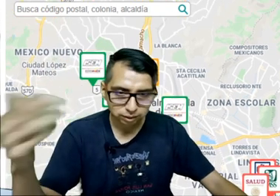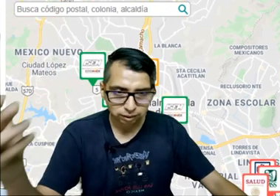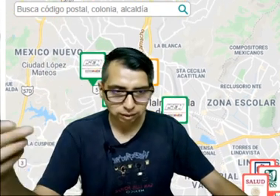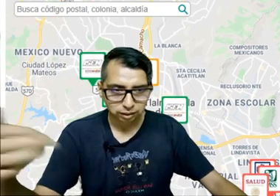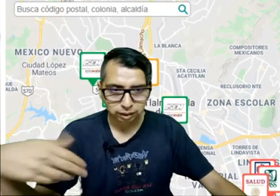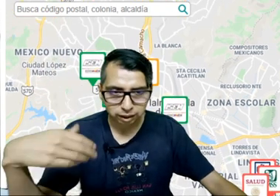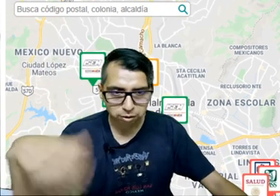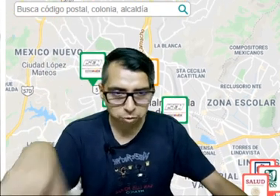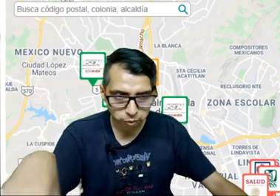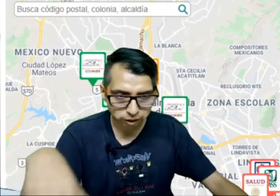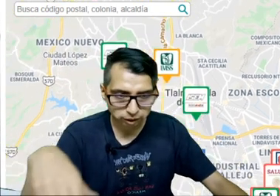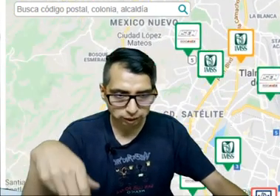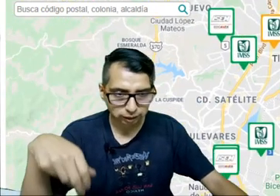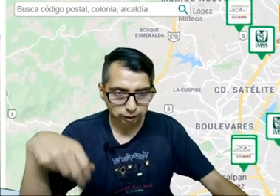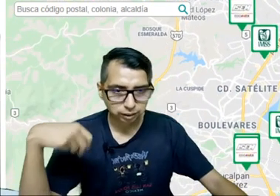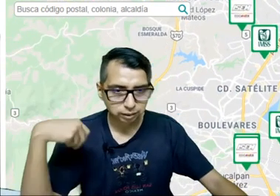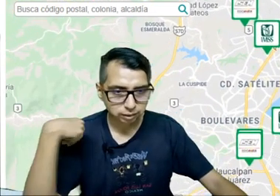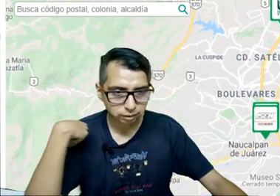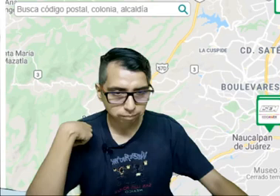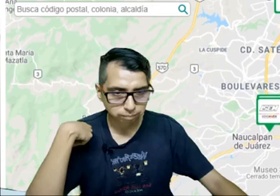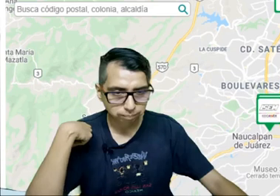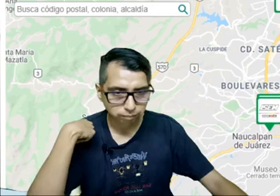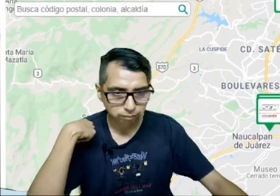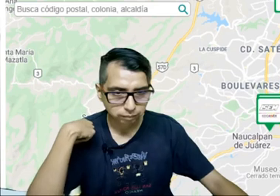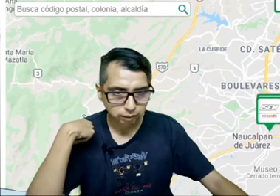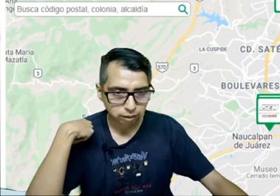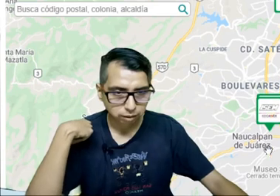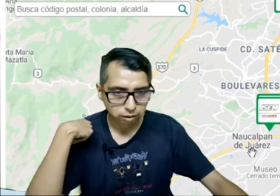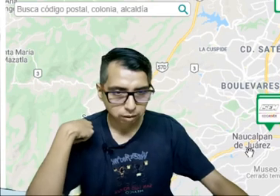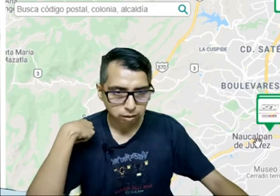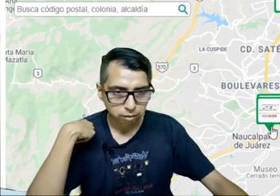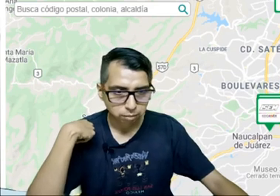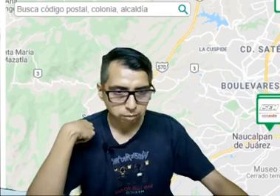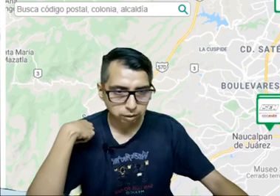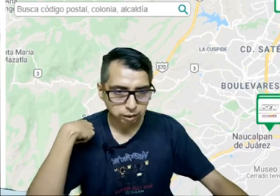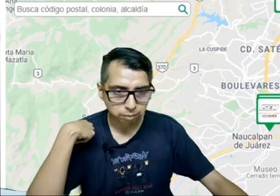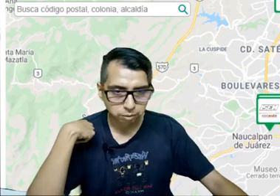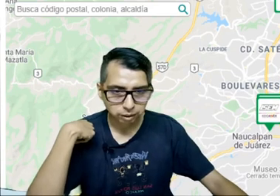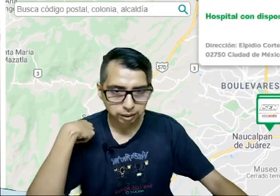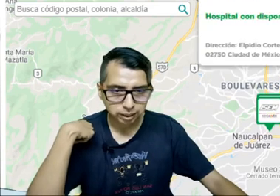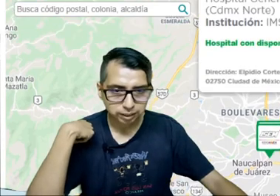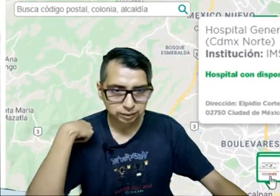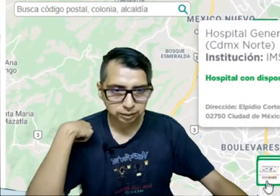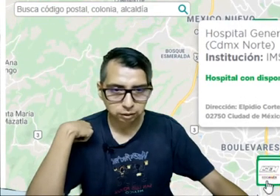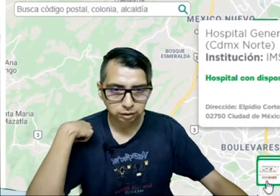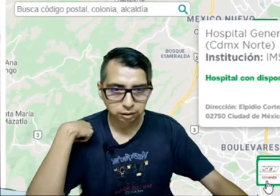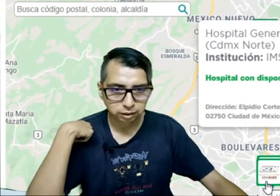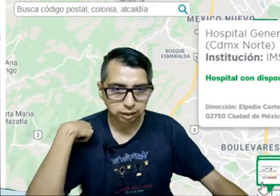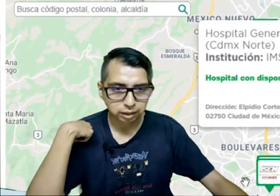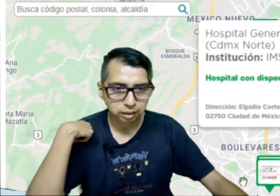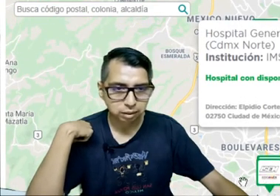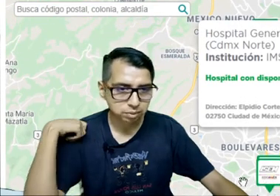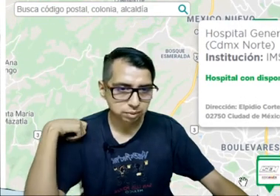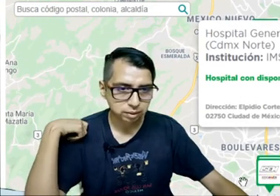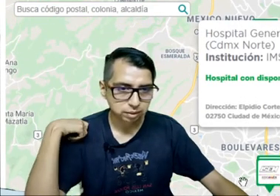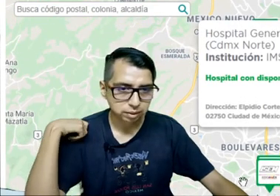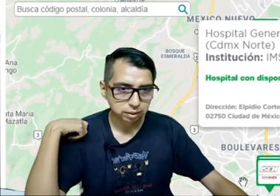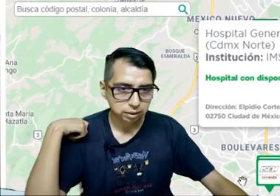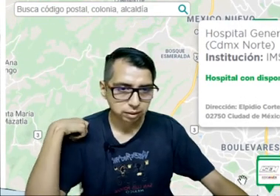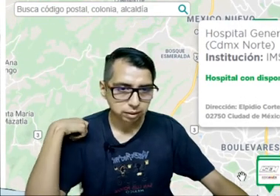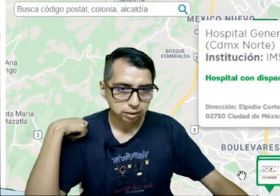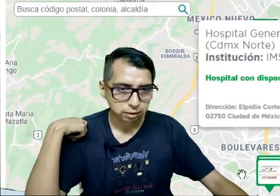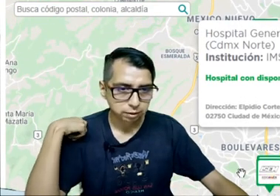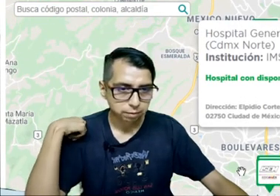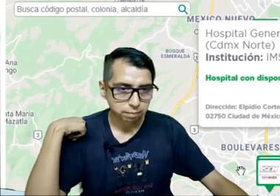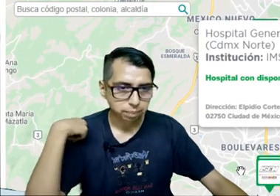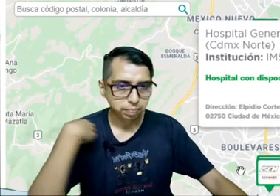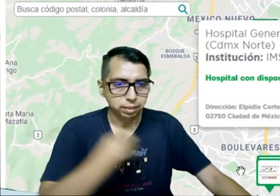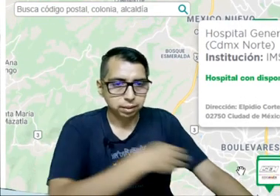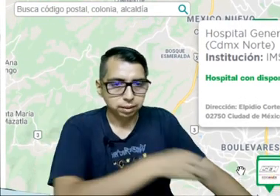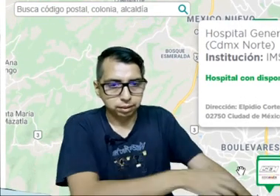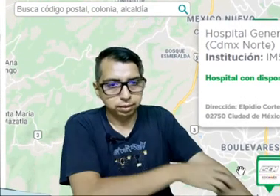y ahí nos pueden atender por ejemplo acá este otro de links